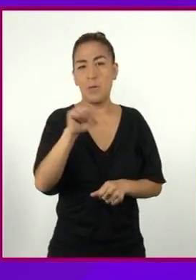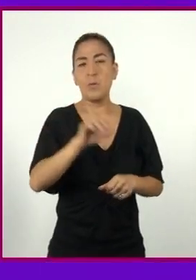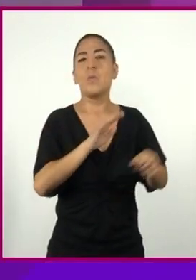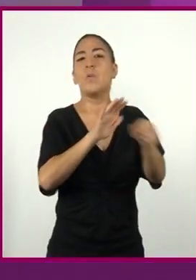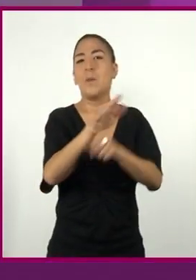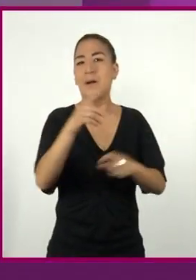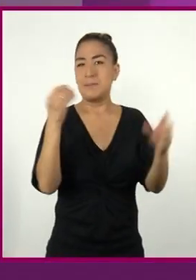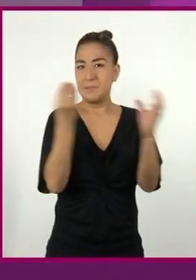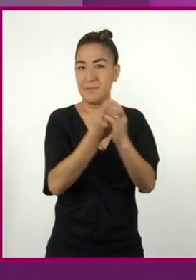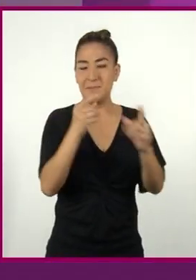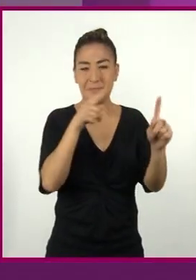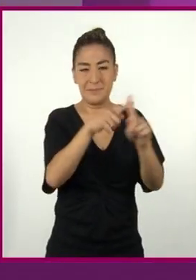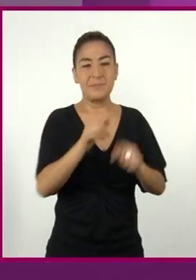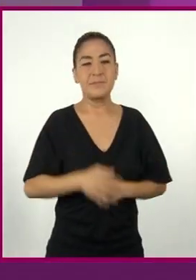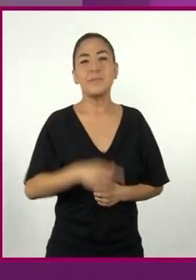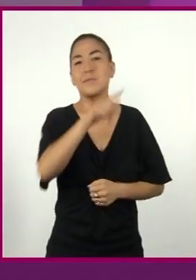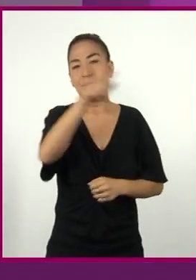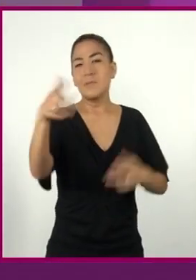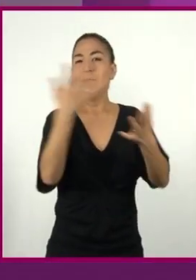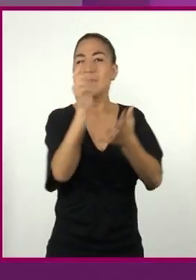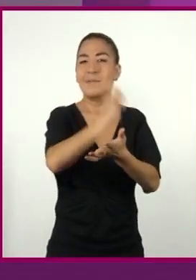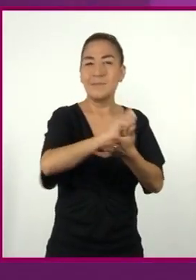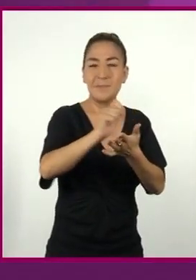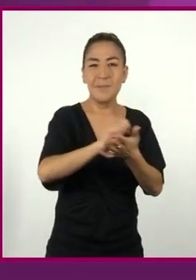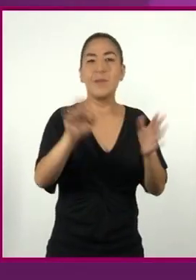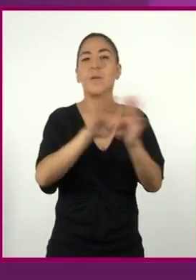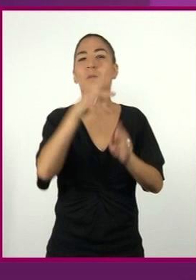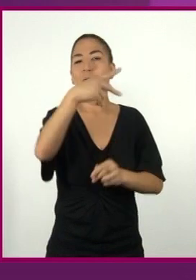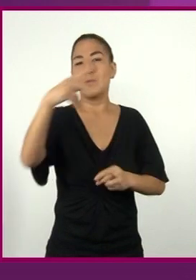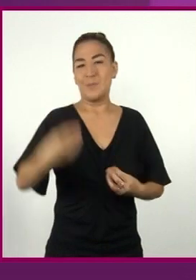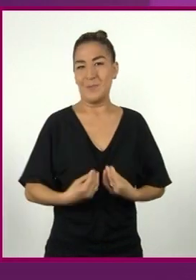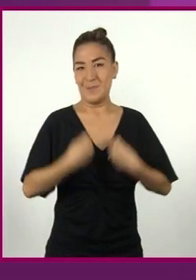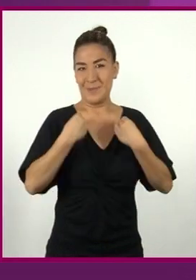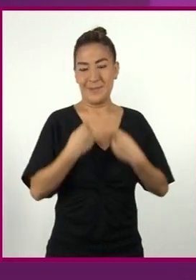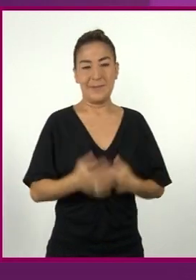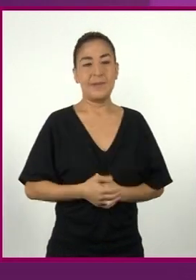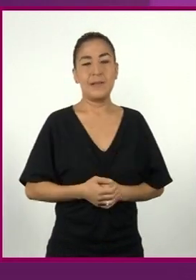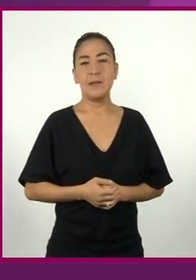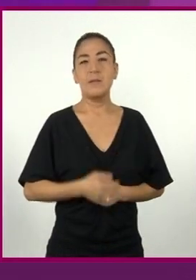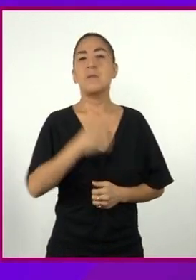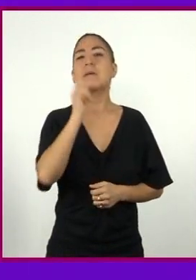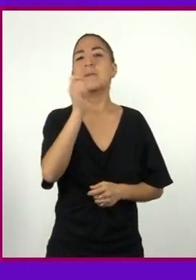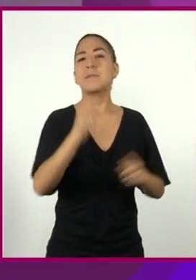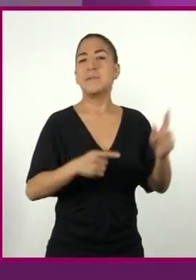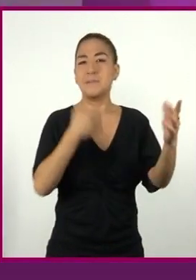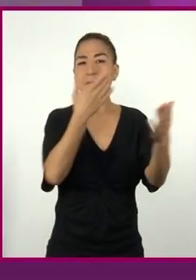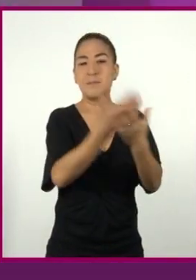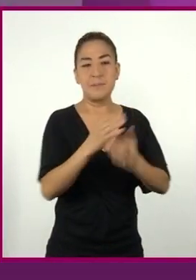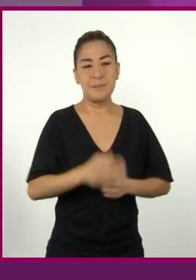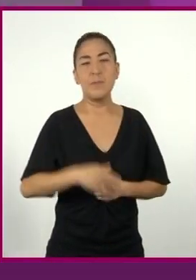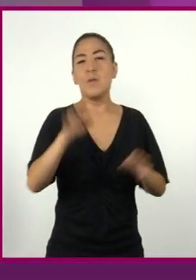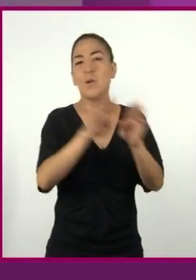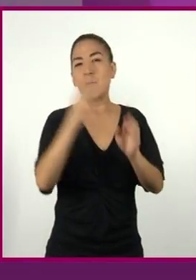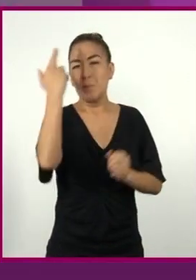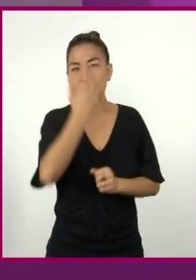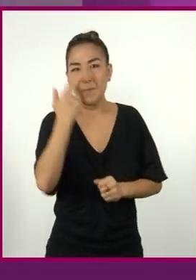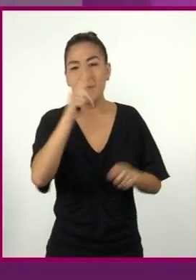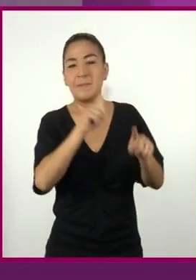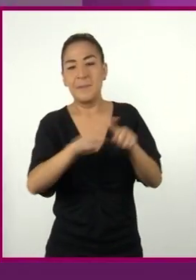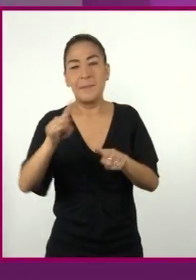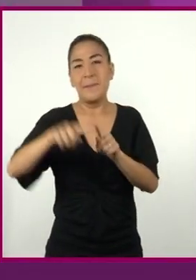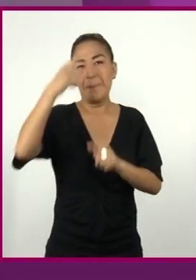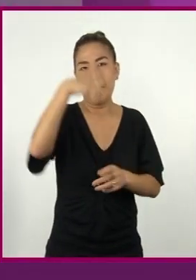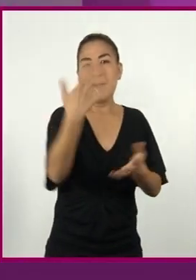es escribir un texto biográfico con el propósito de analizar recursos para